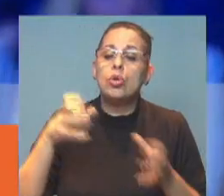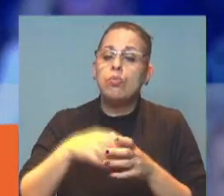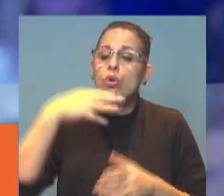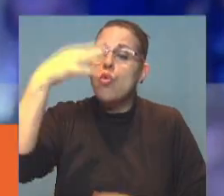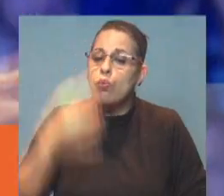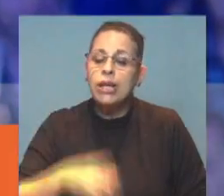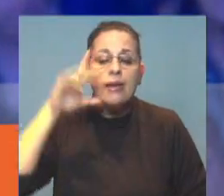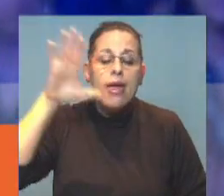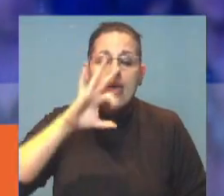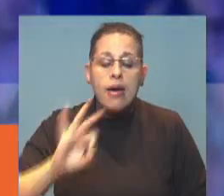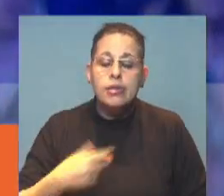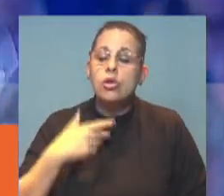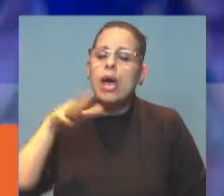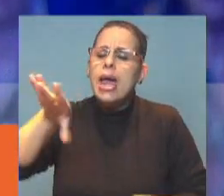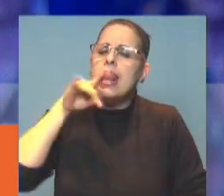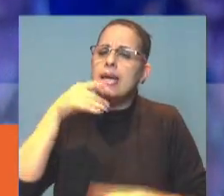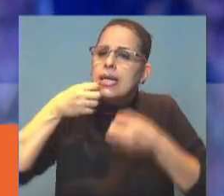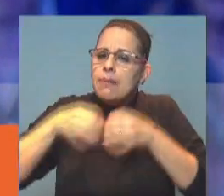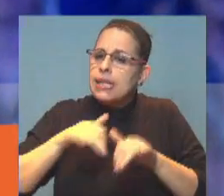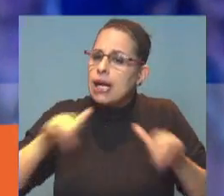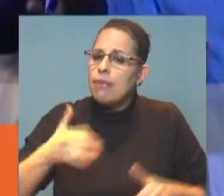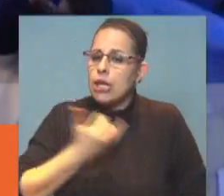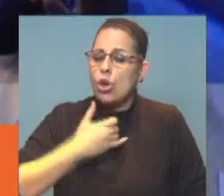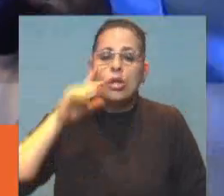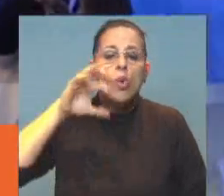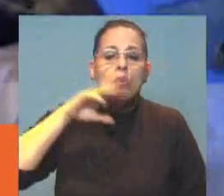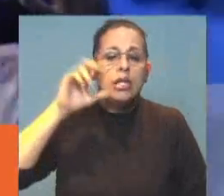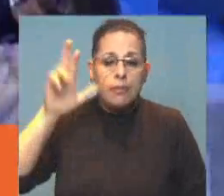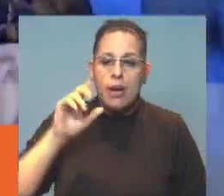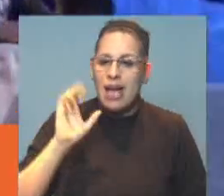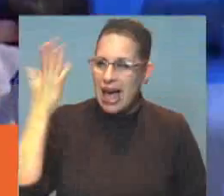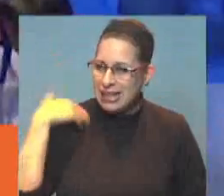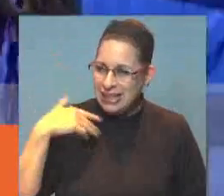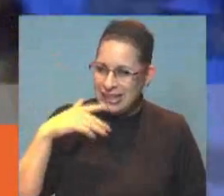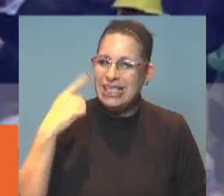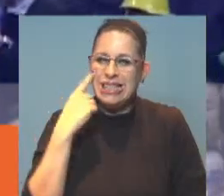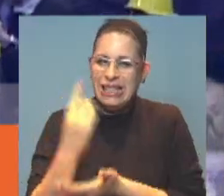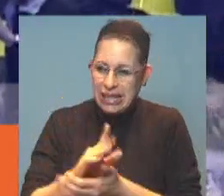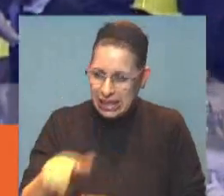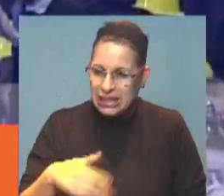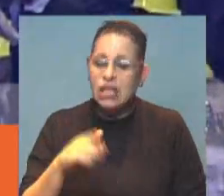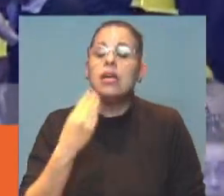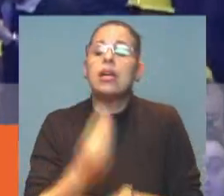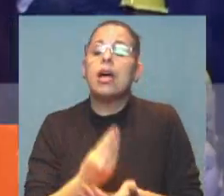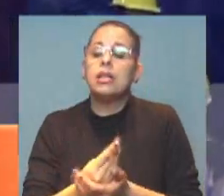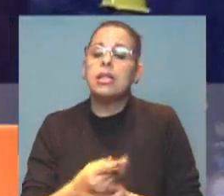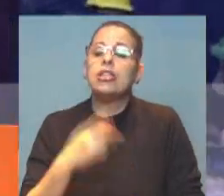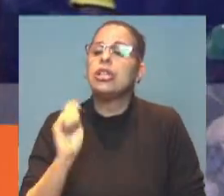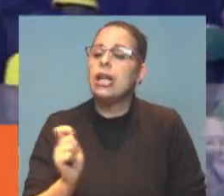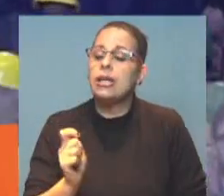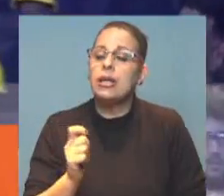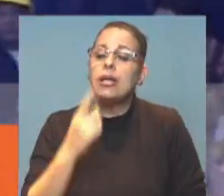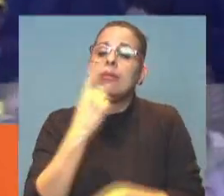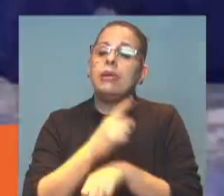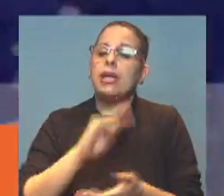Randazzo, eligió comenzar la campaña electoral en Bolívar, localidad donde es intendente el candidato a primer diputado por